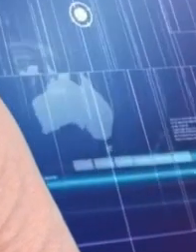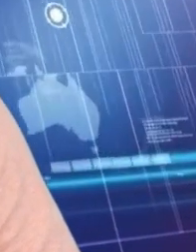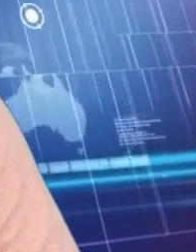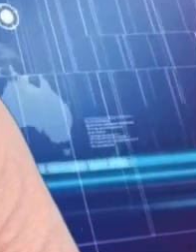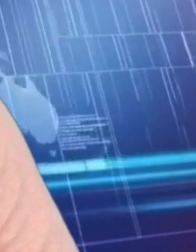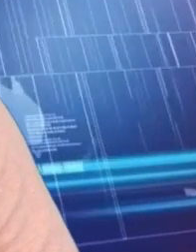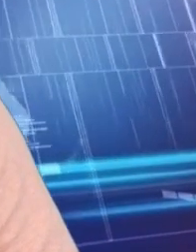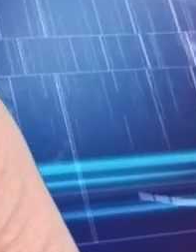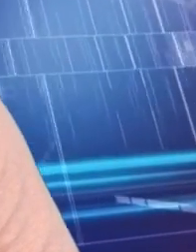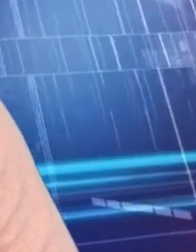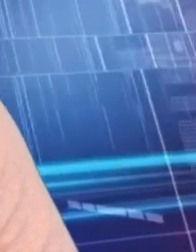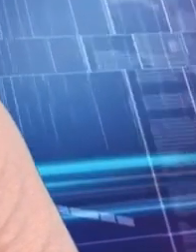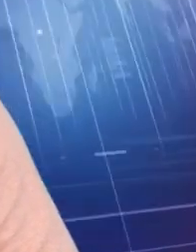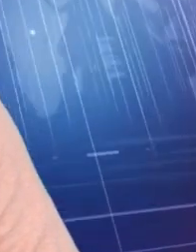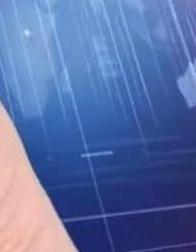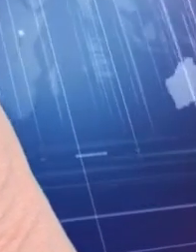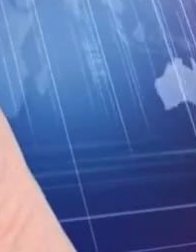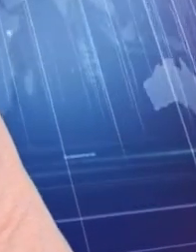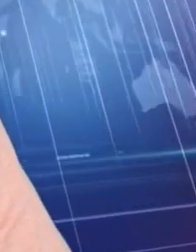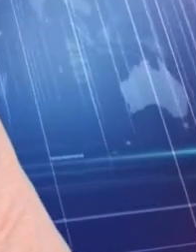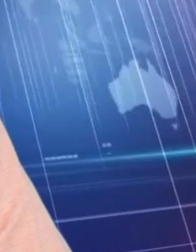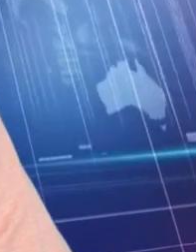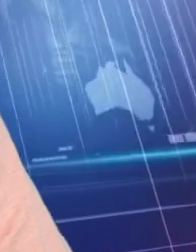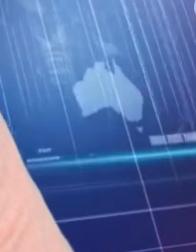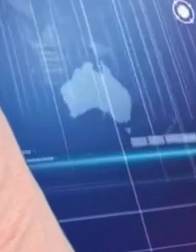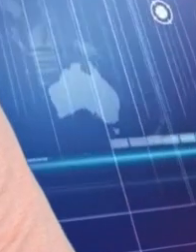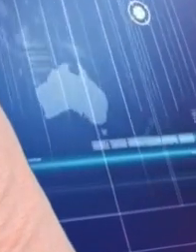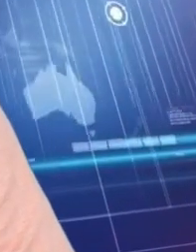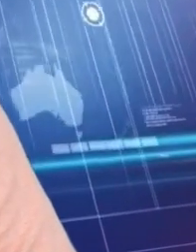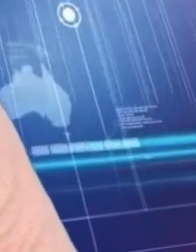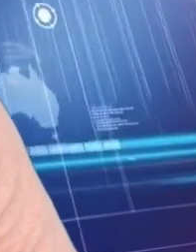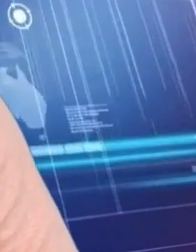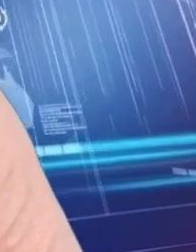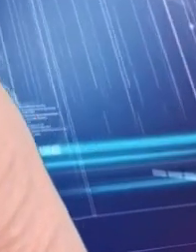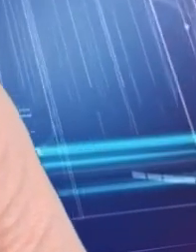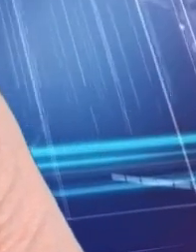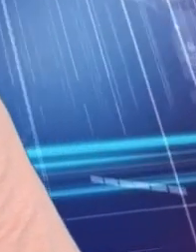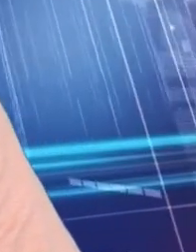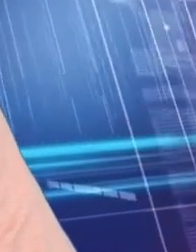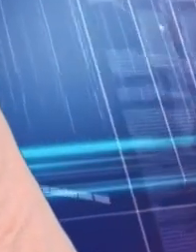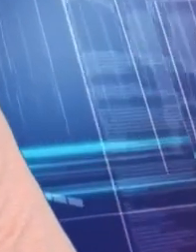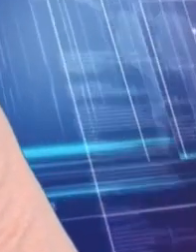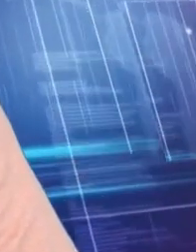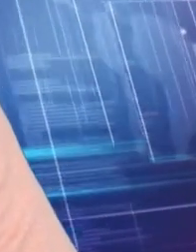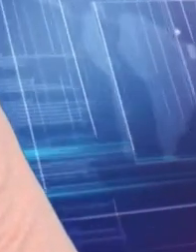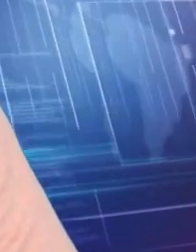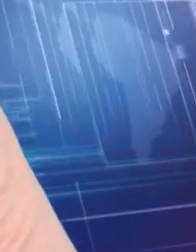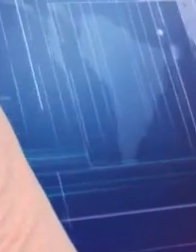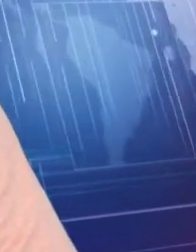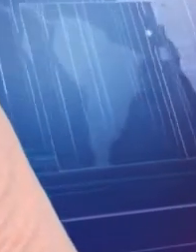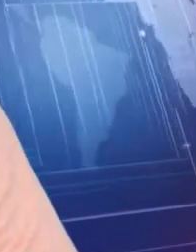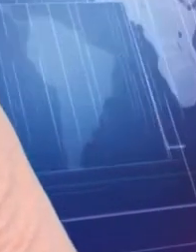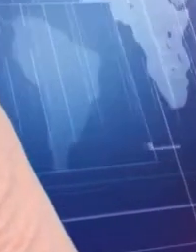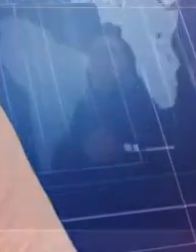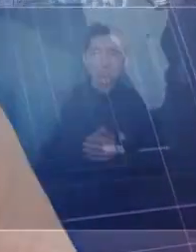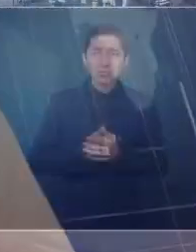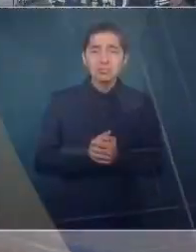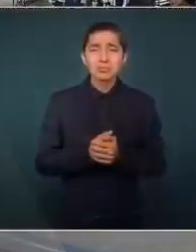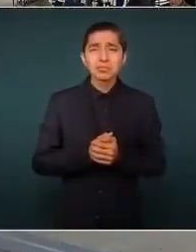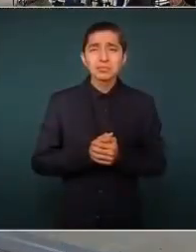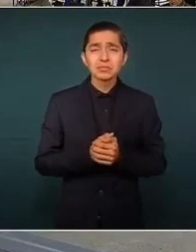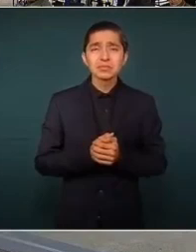embajador de Estados Unidos en México, Christopher Landau, que ayer señaló, o explotó más bien dicho, contra López Obrador. Así